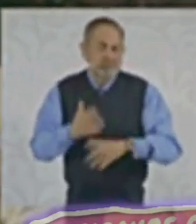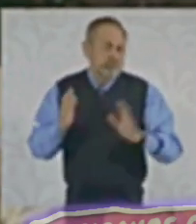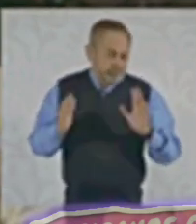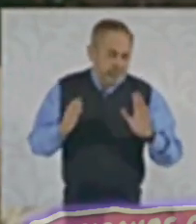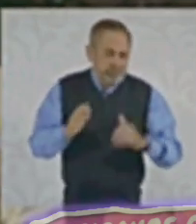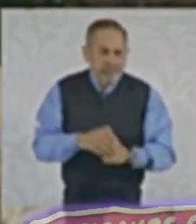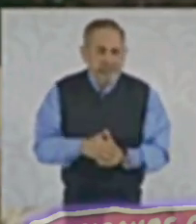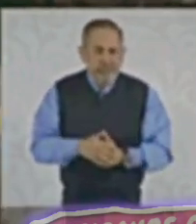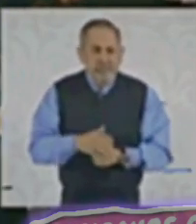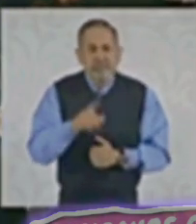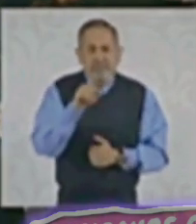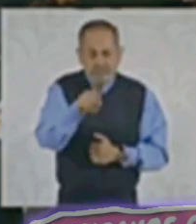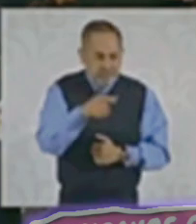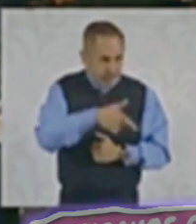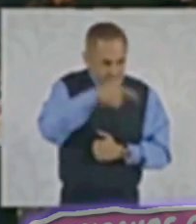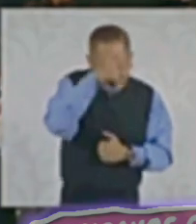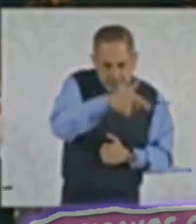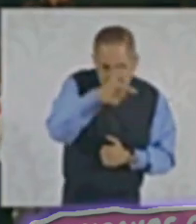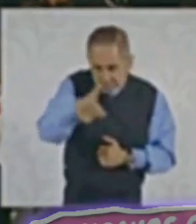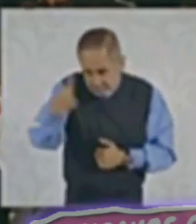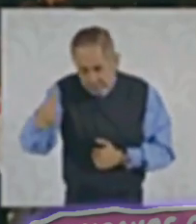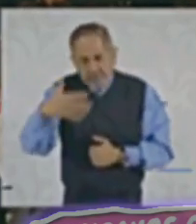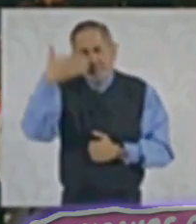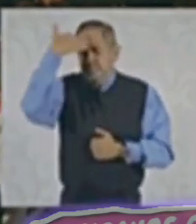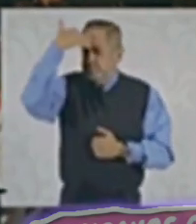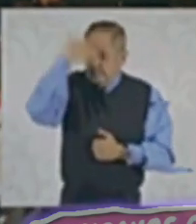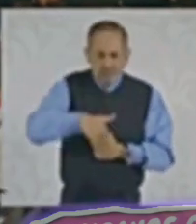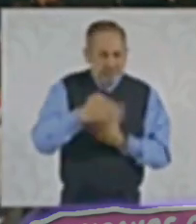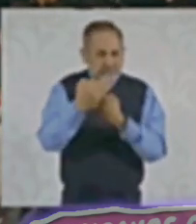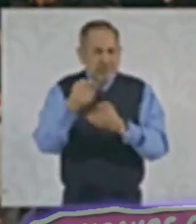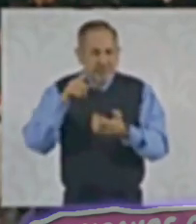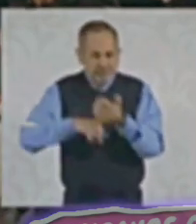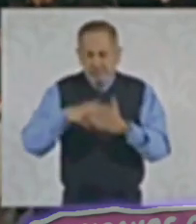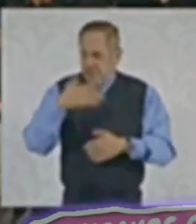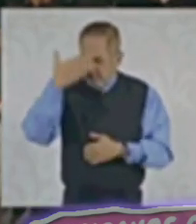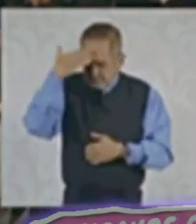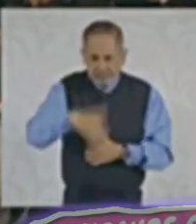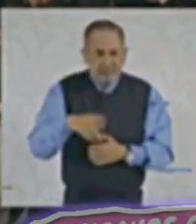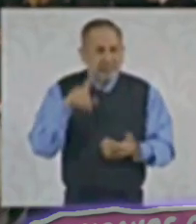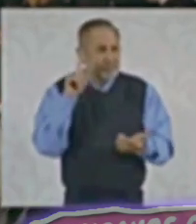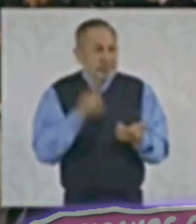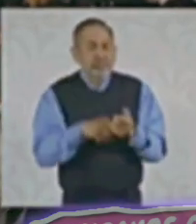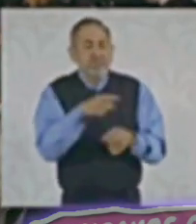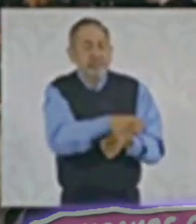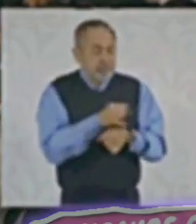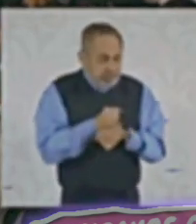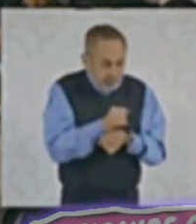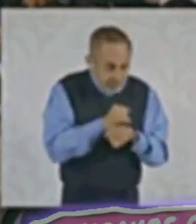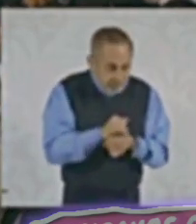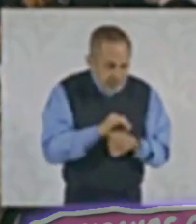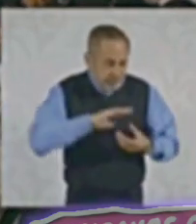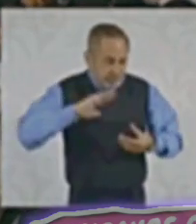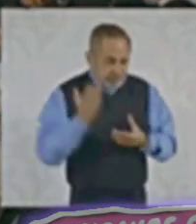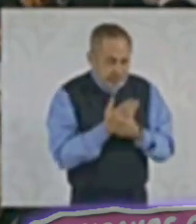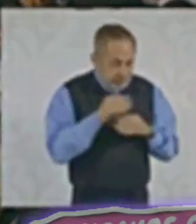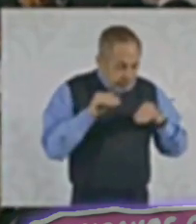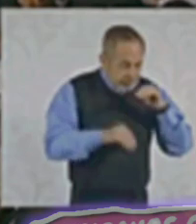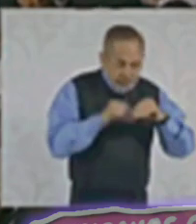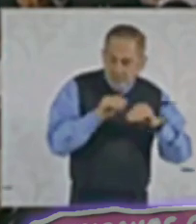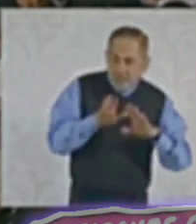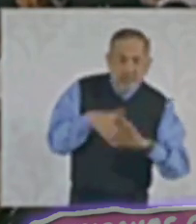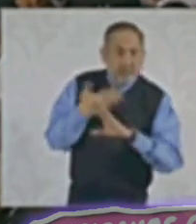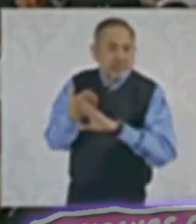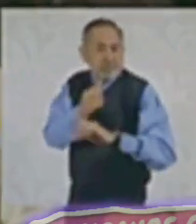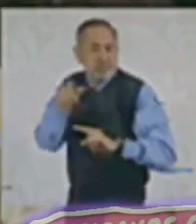Se han detectado, y ahora sí se lo puedo decir de frente, se han detectado elaboración de carpetas a mujeres y